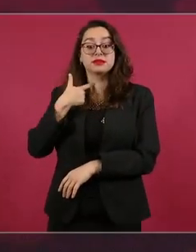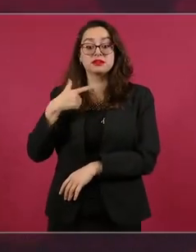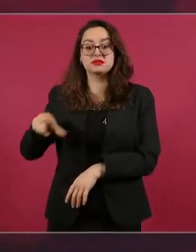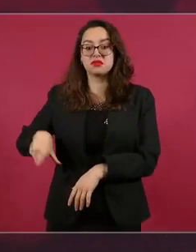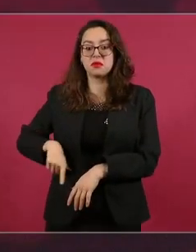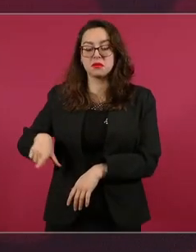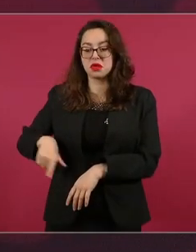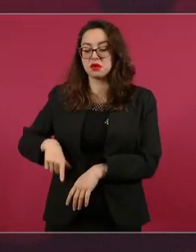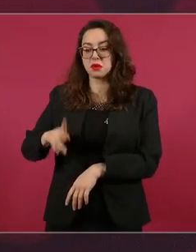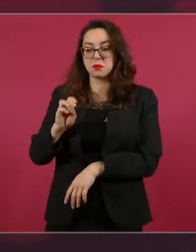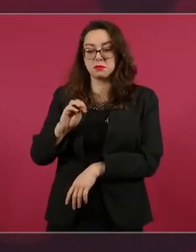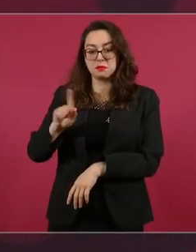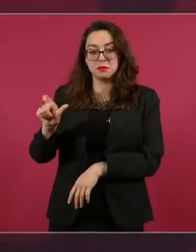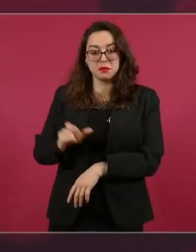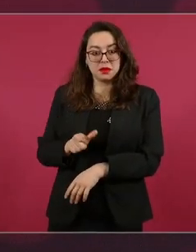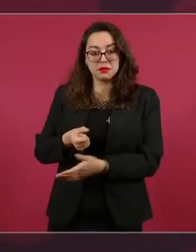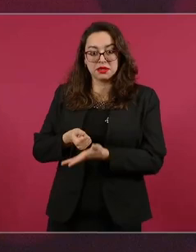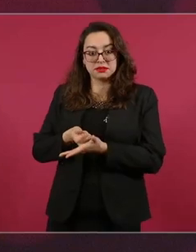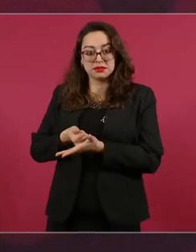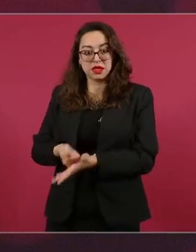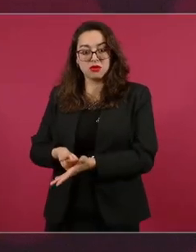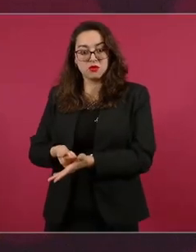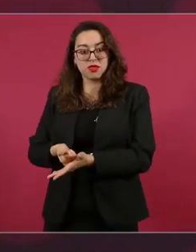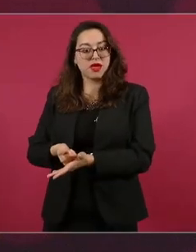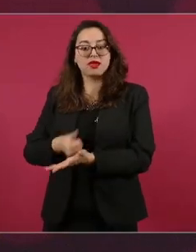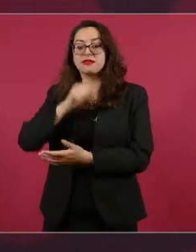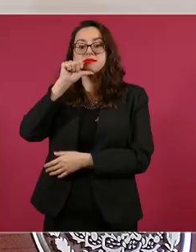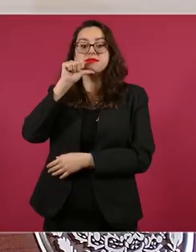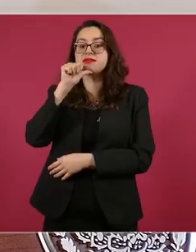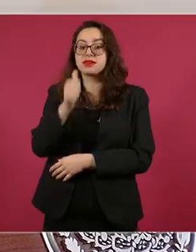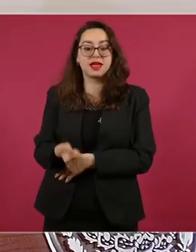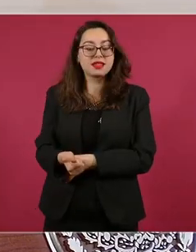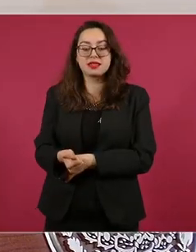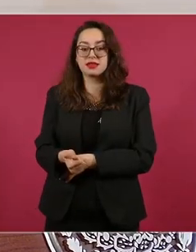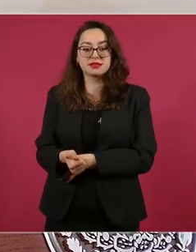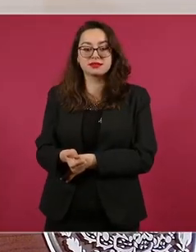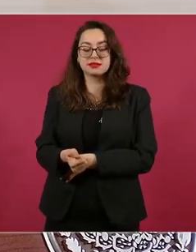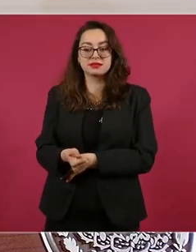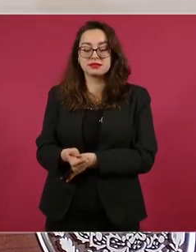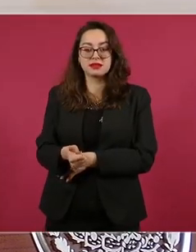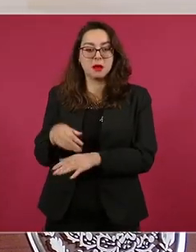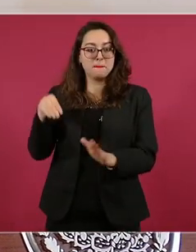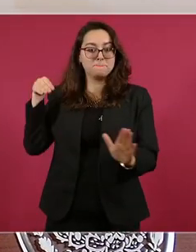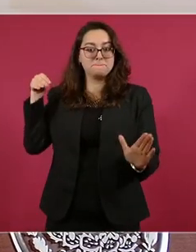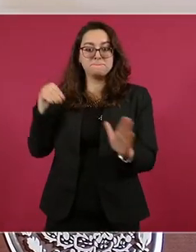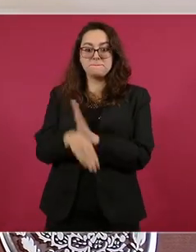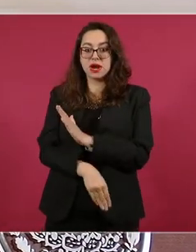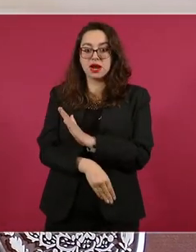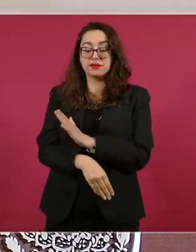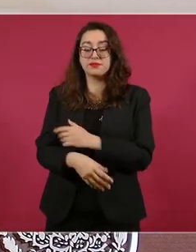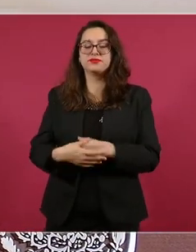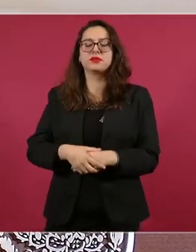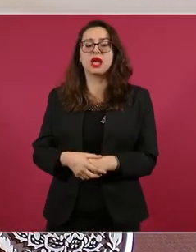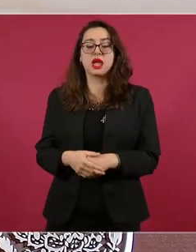lo que hacían era que le autorizaban a Pemex contratar